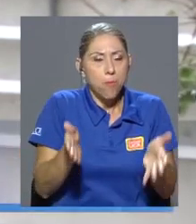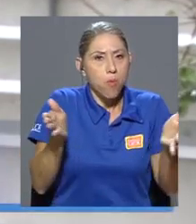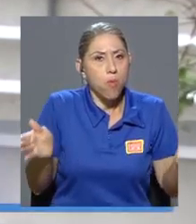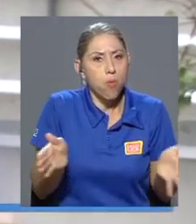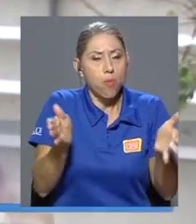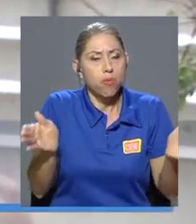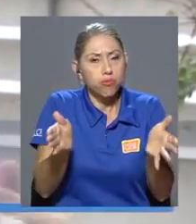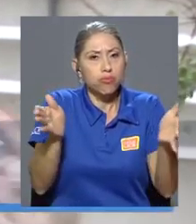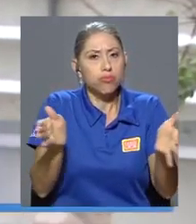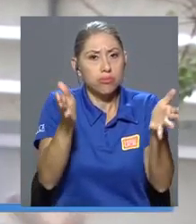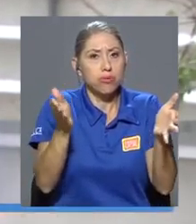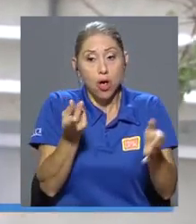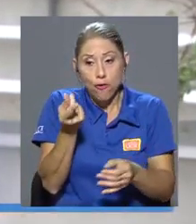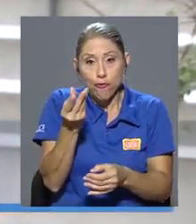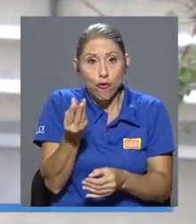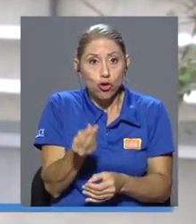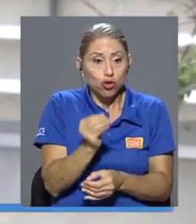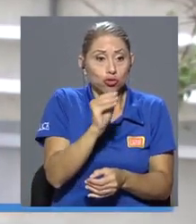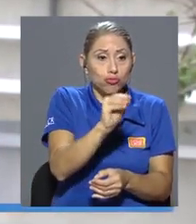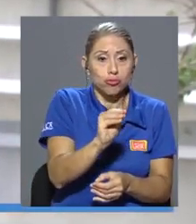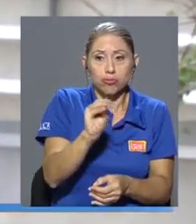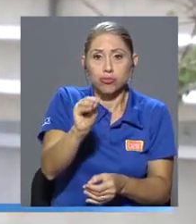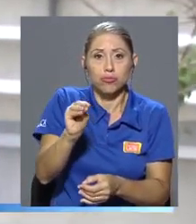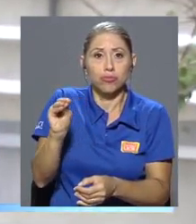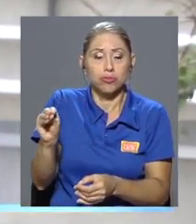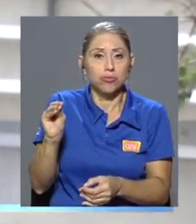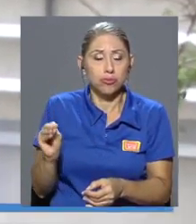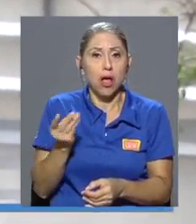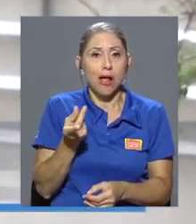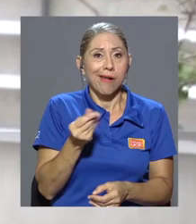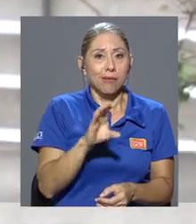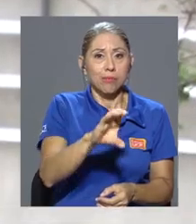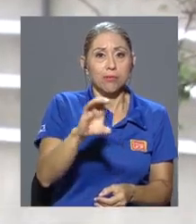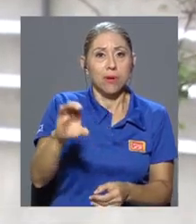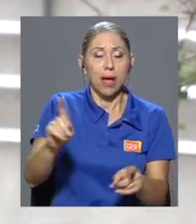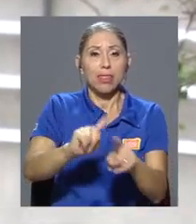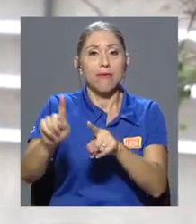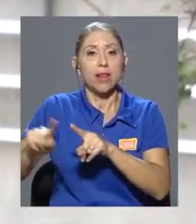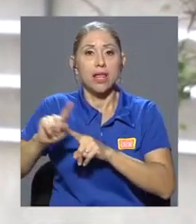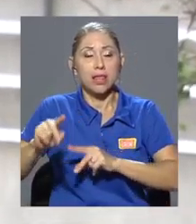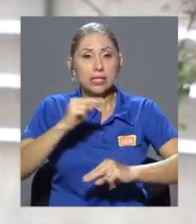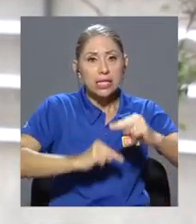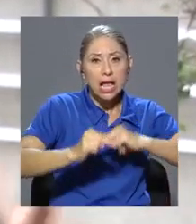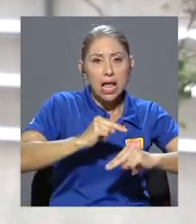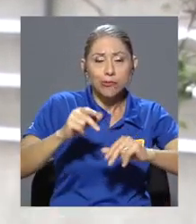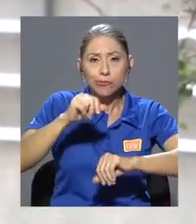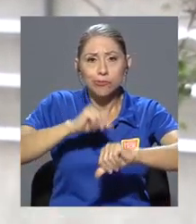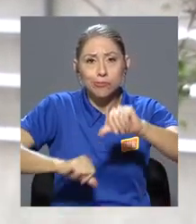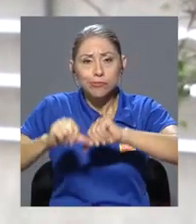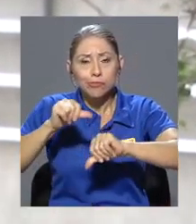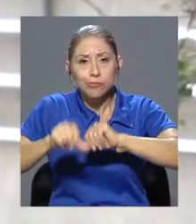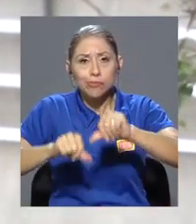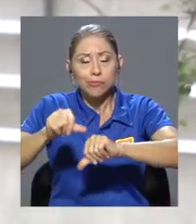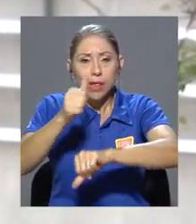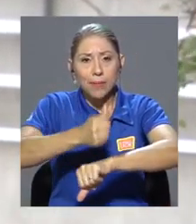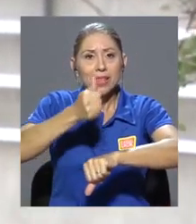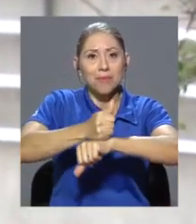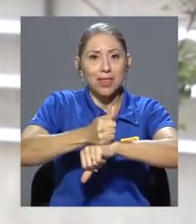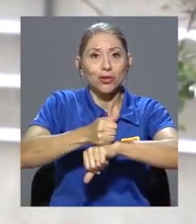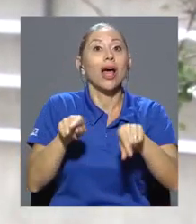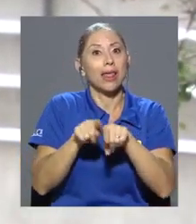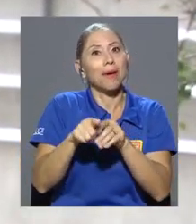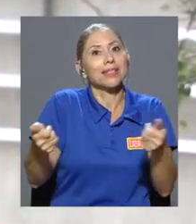estimular la colocación de fondos en diferentes modalidades de emprendimientos y además aprobarlos, no solamente